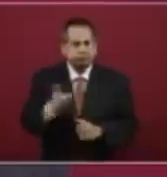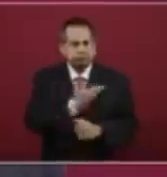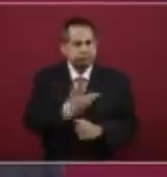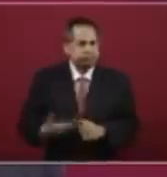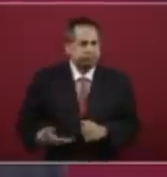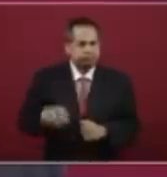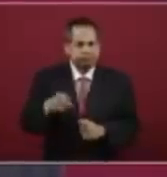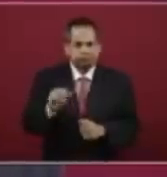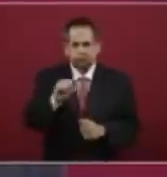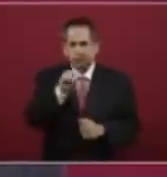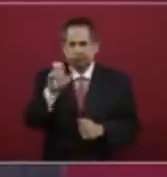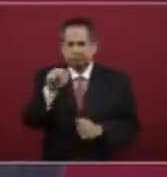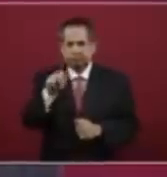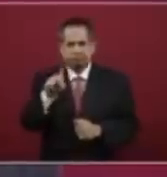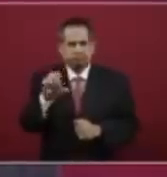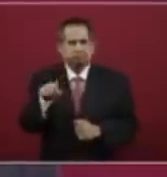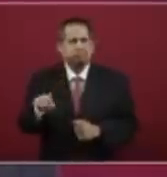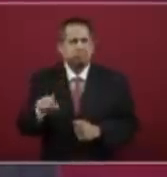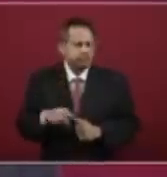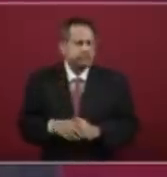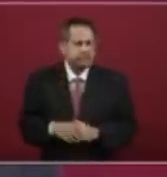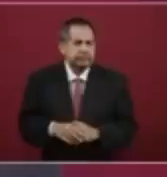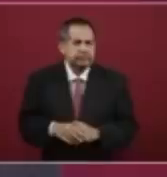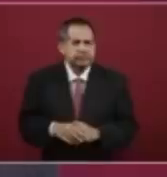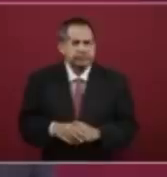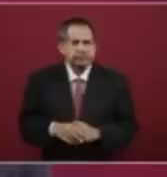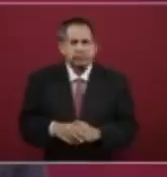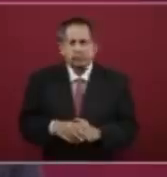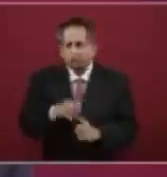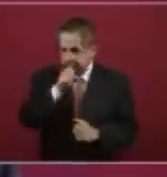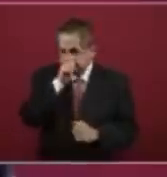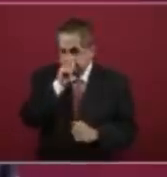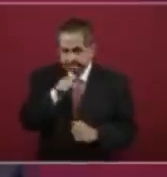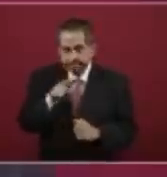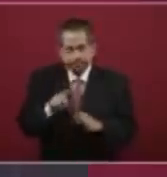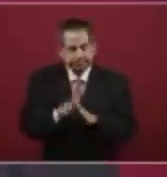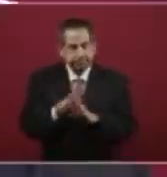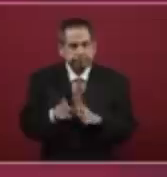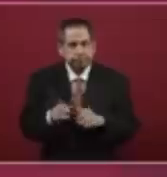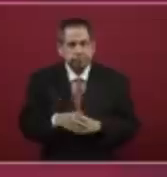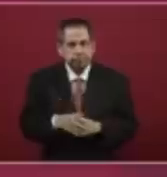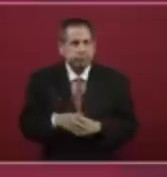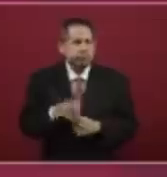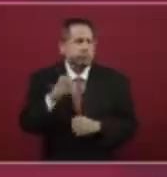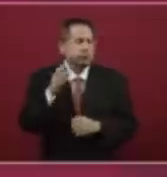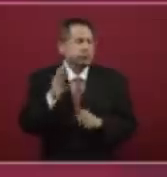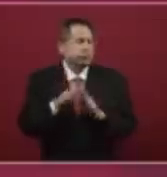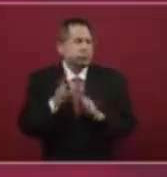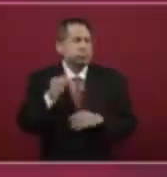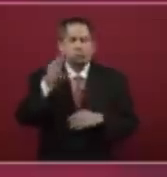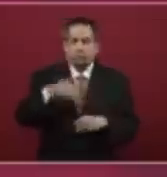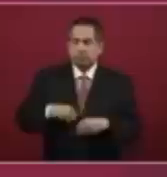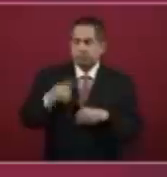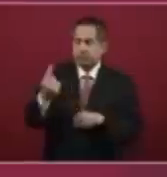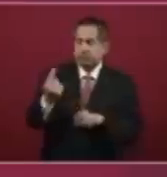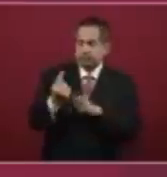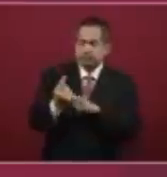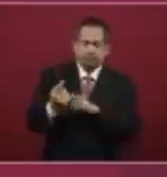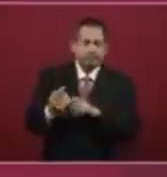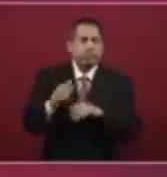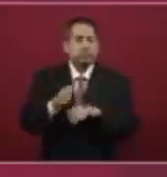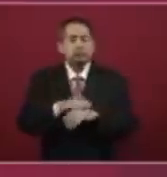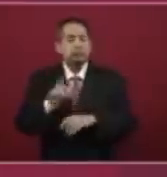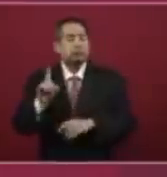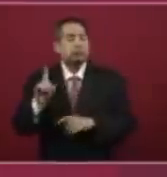presidente Allende y hablo como si viviera, porque es